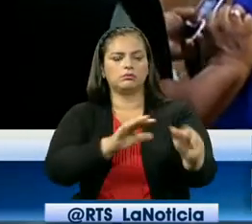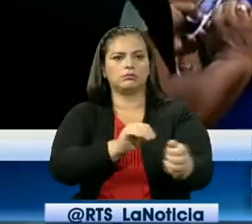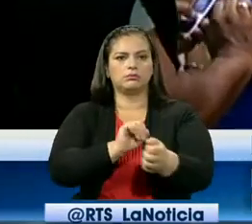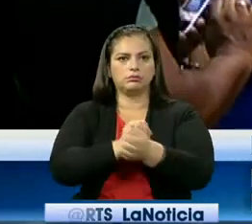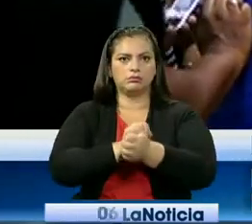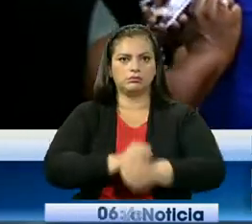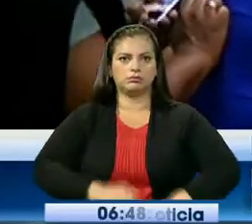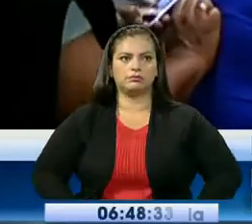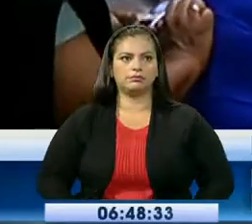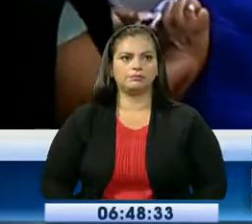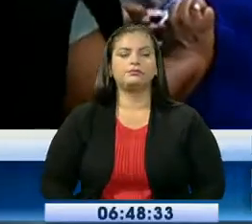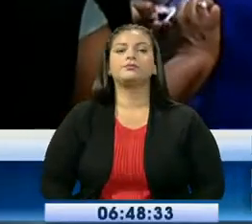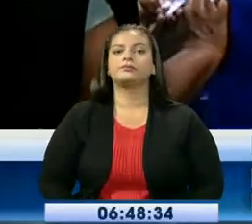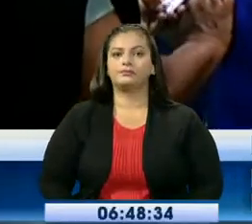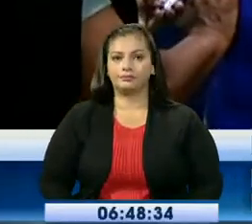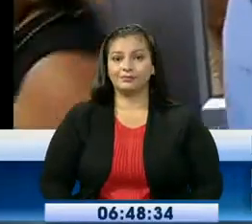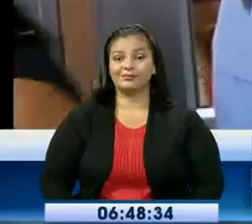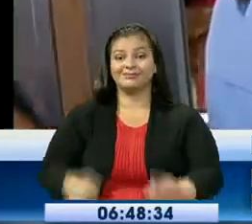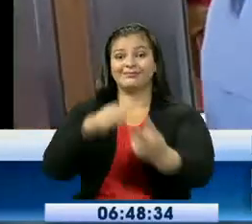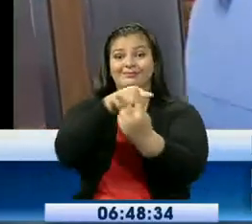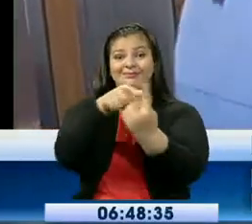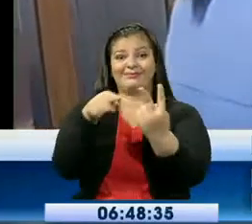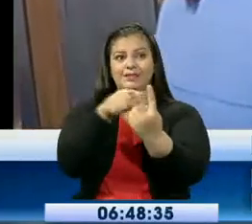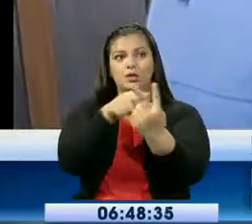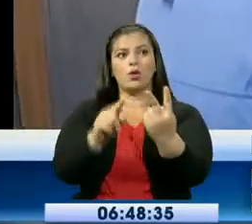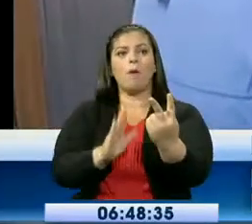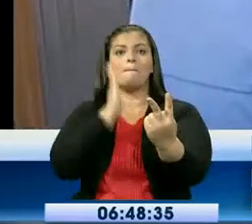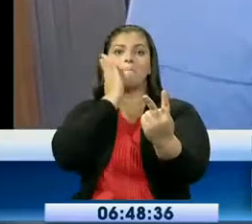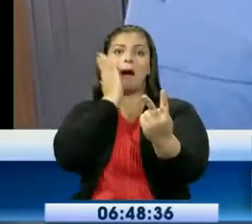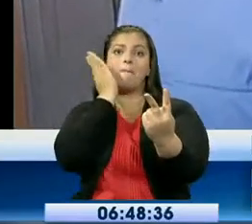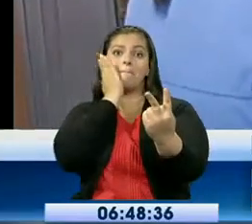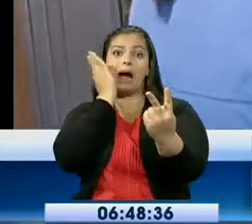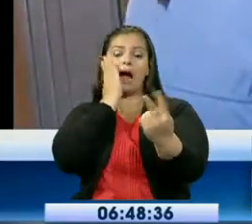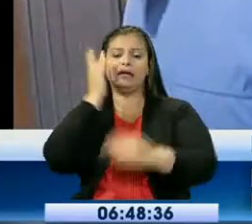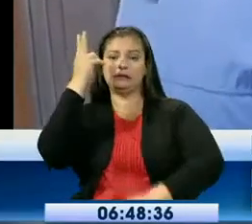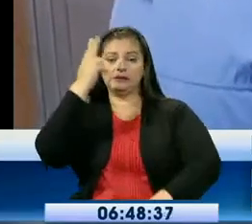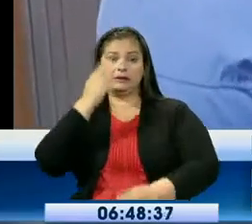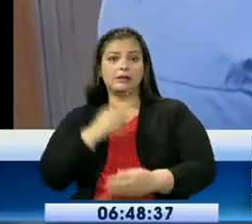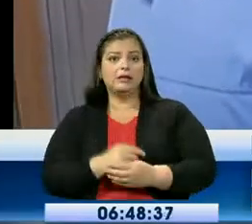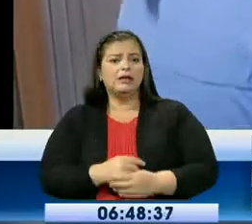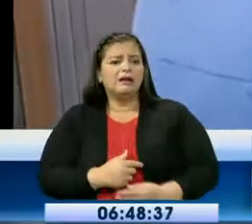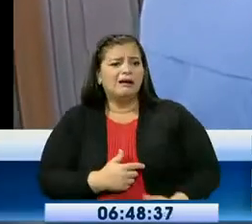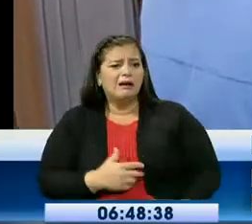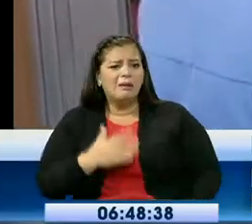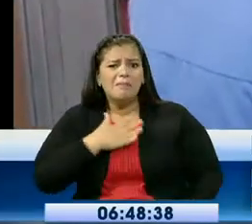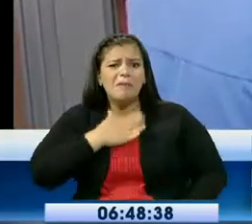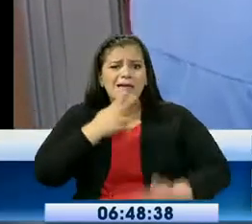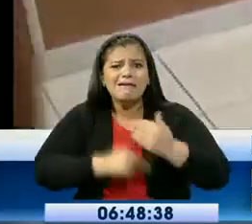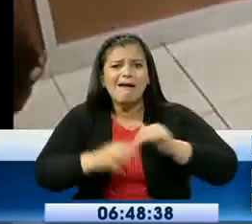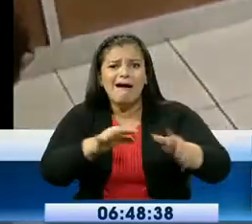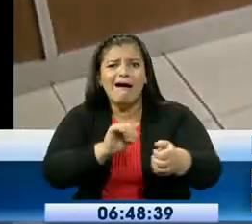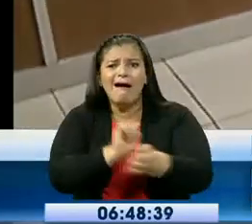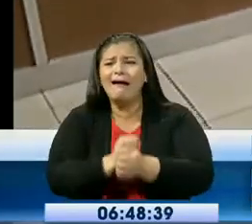Las progenitoras de ambos individuos se mostraron angustiadas ante la captura de sus